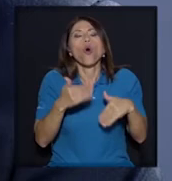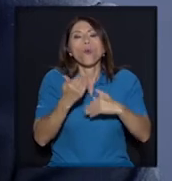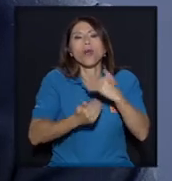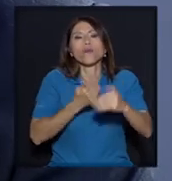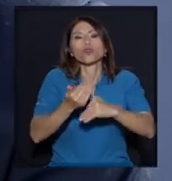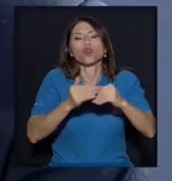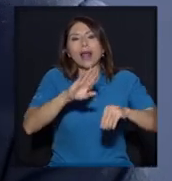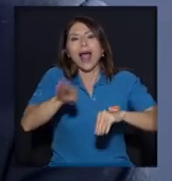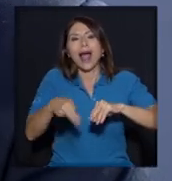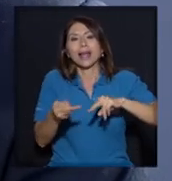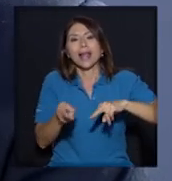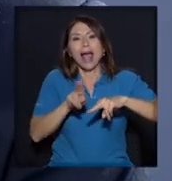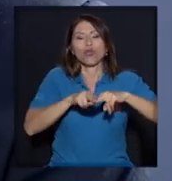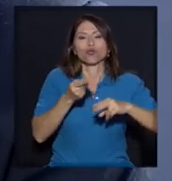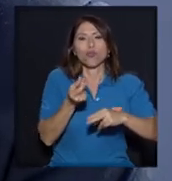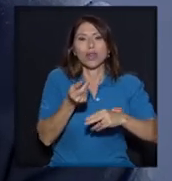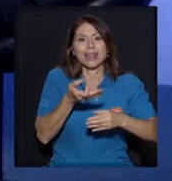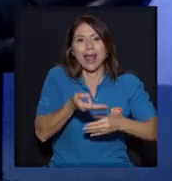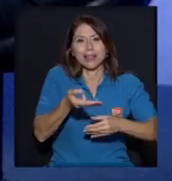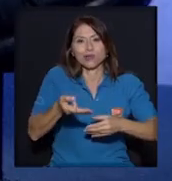ejemplo.